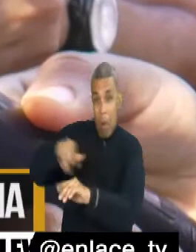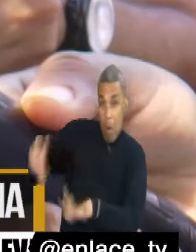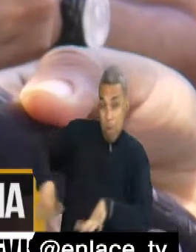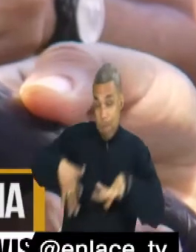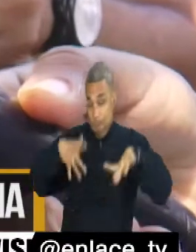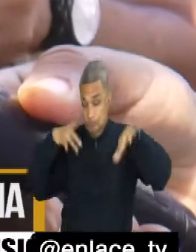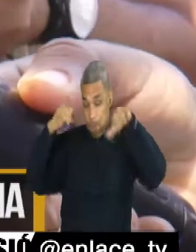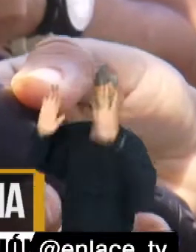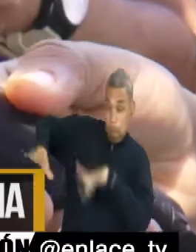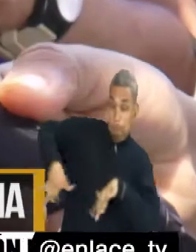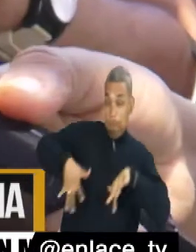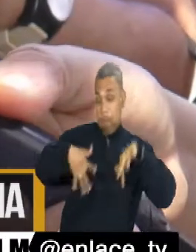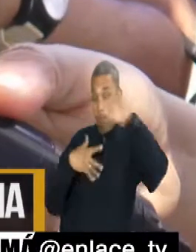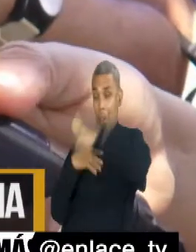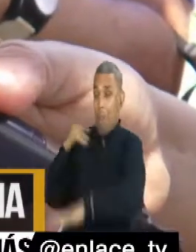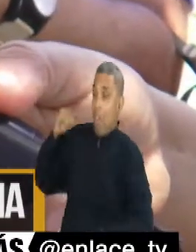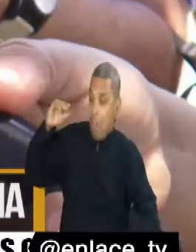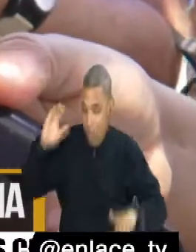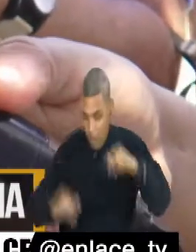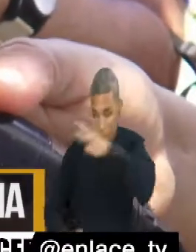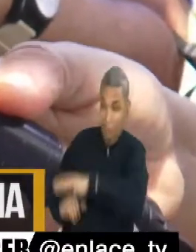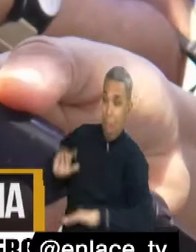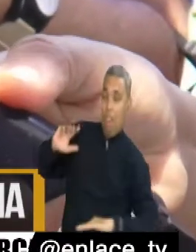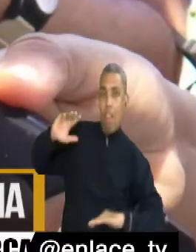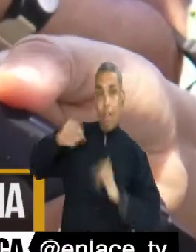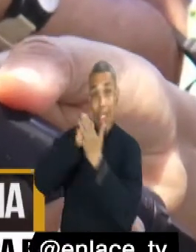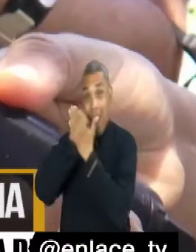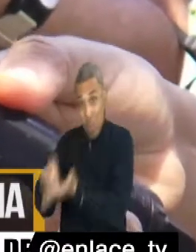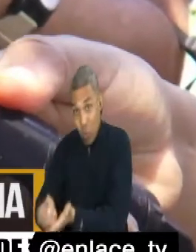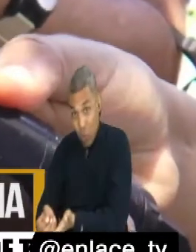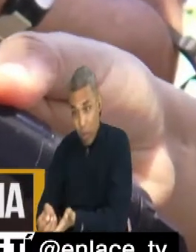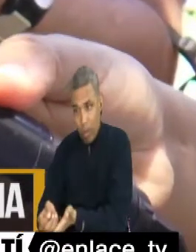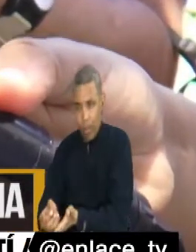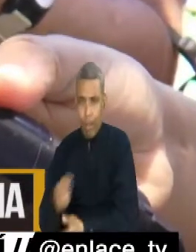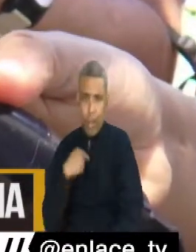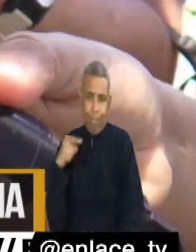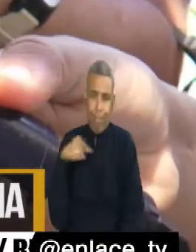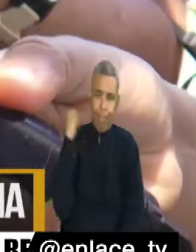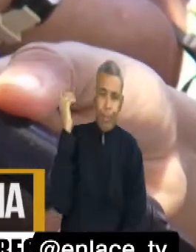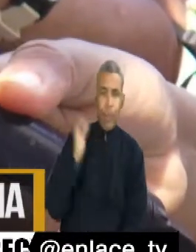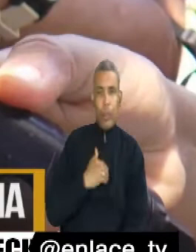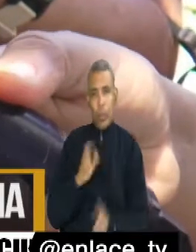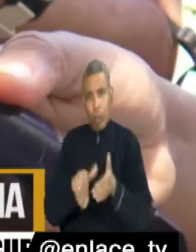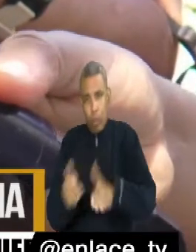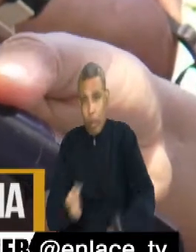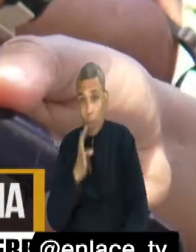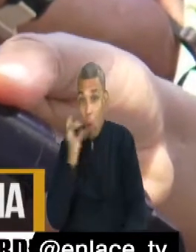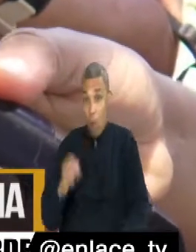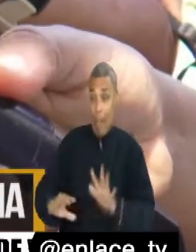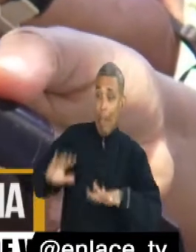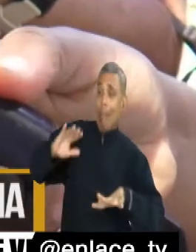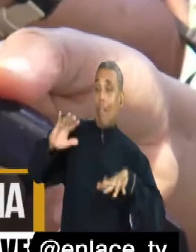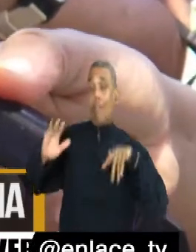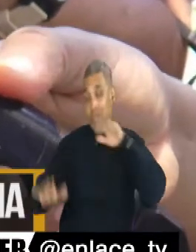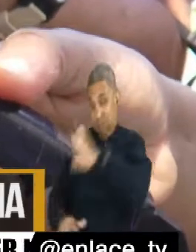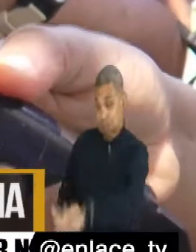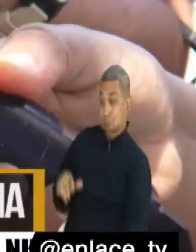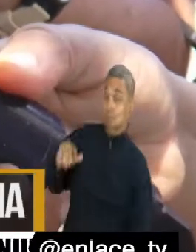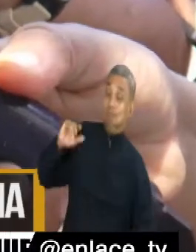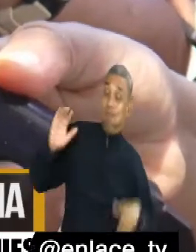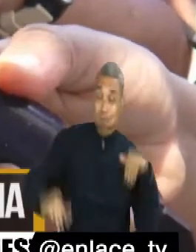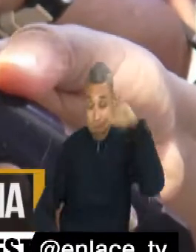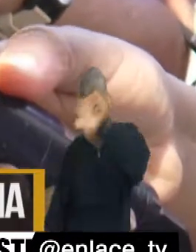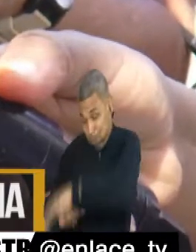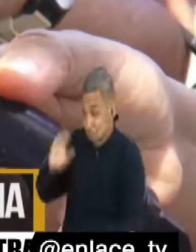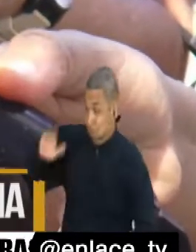la Carolina, la muchacha que estaba ahí, se estaba ahogando, y él lo que hizo fue, en auxilio de ella y en auxilio de ella, la empujó hacia la orilla. Ninguno sabía